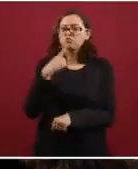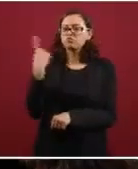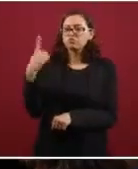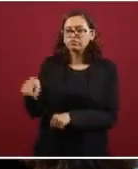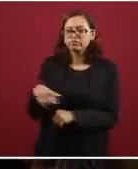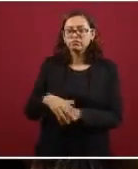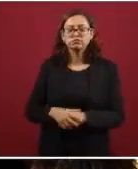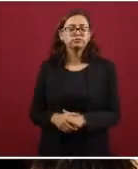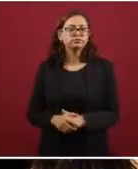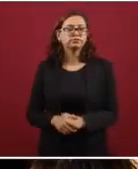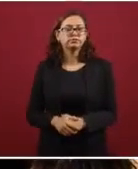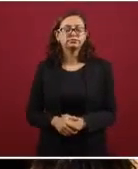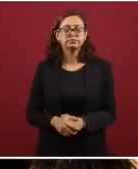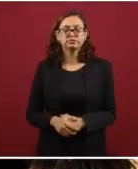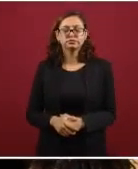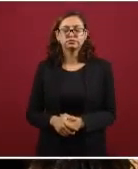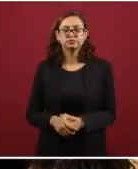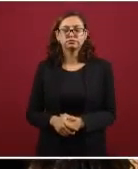hay